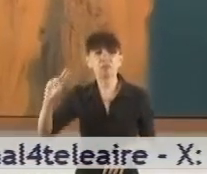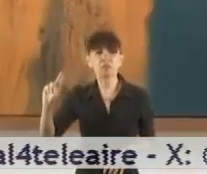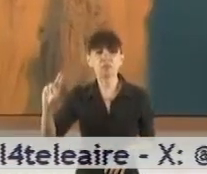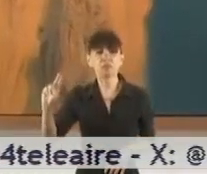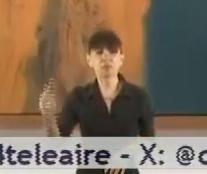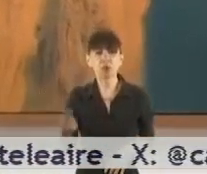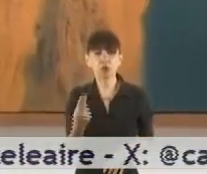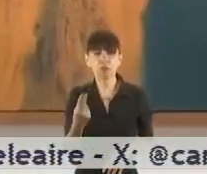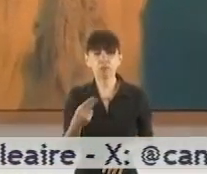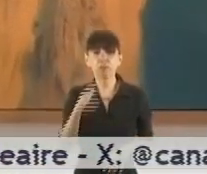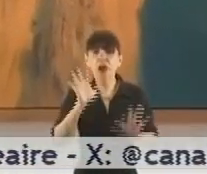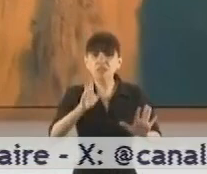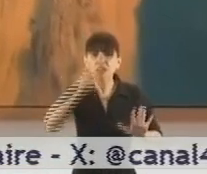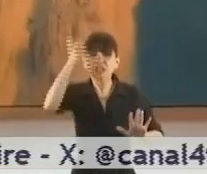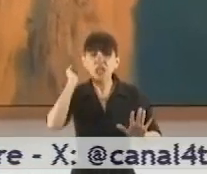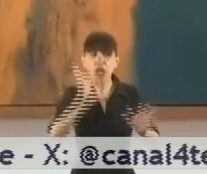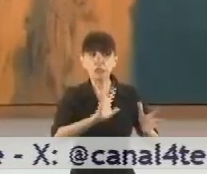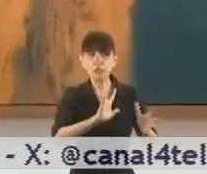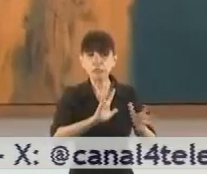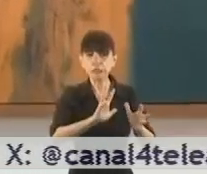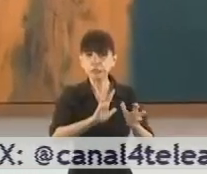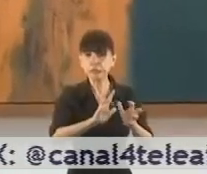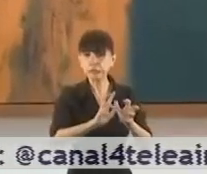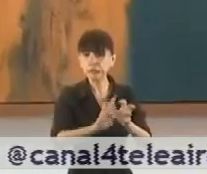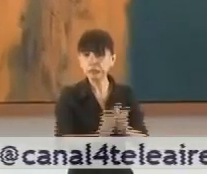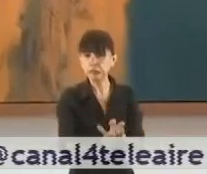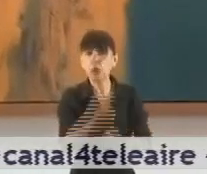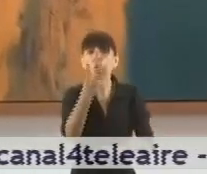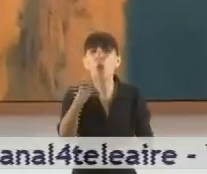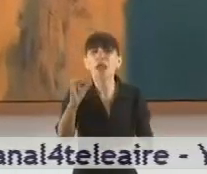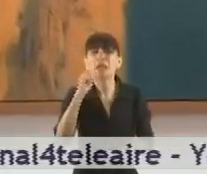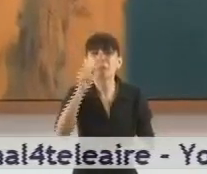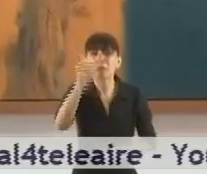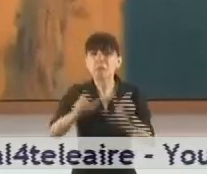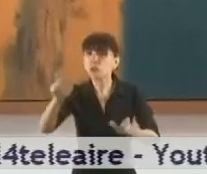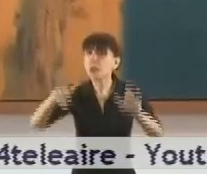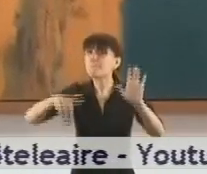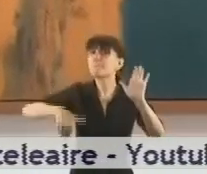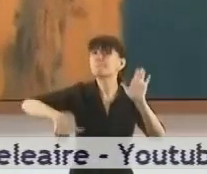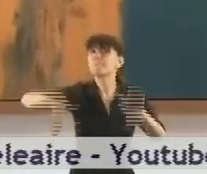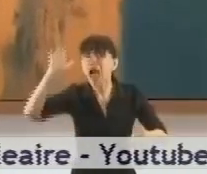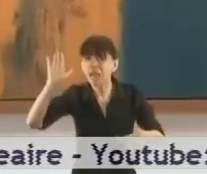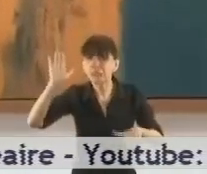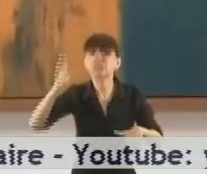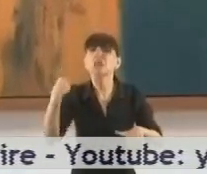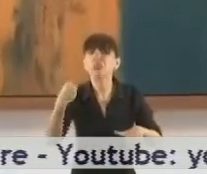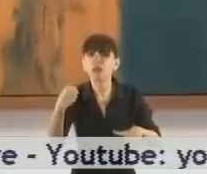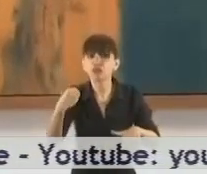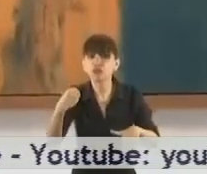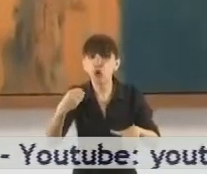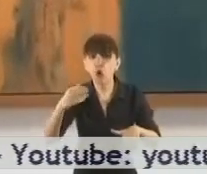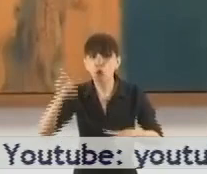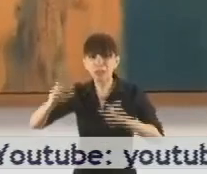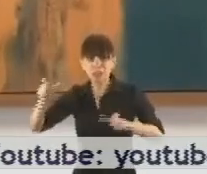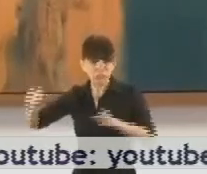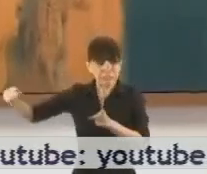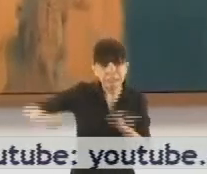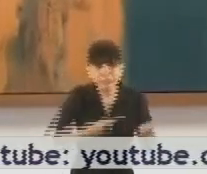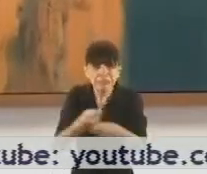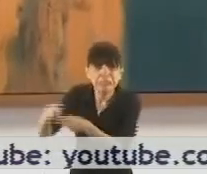Chile. Más de 40.000 personas fueron perseguidas,